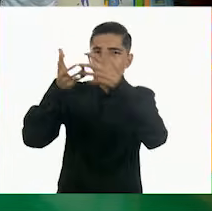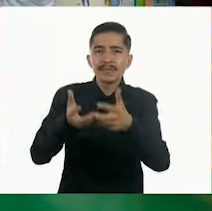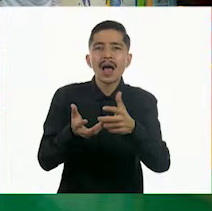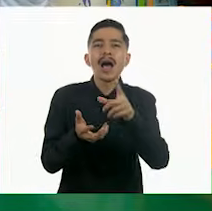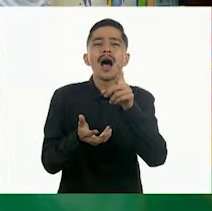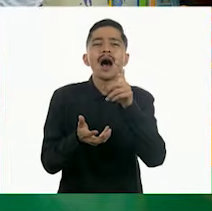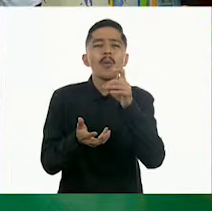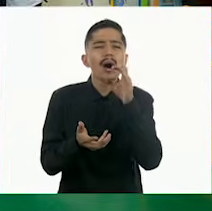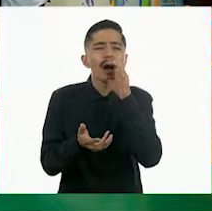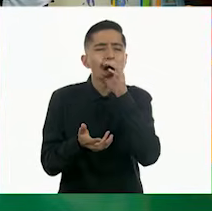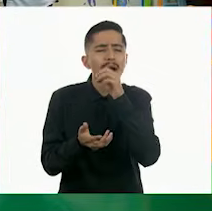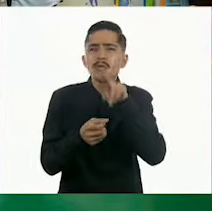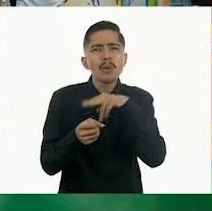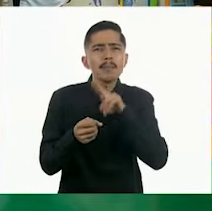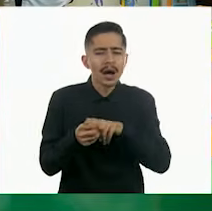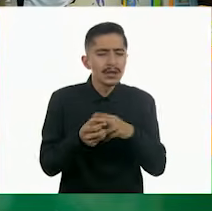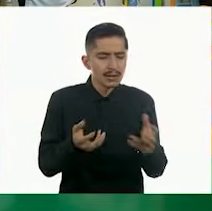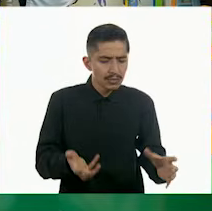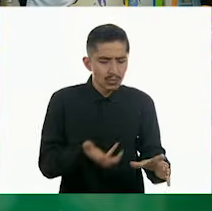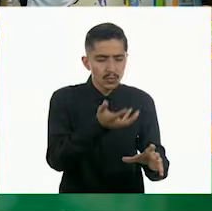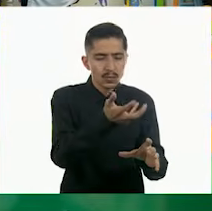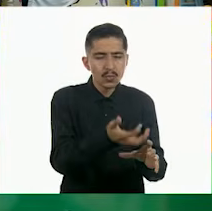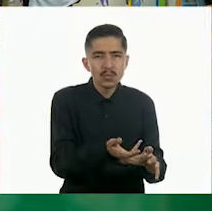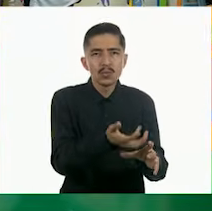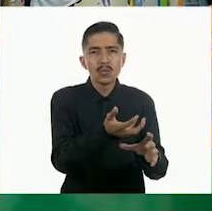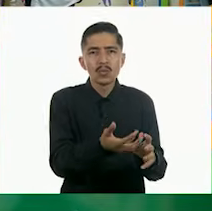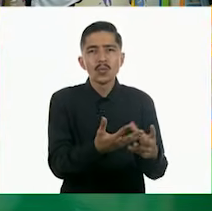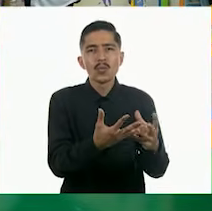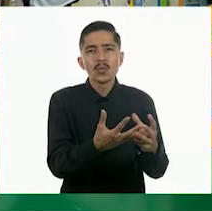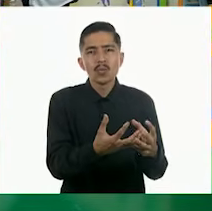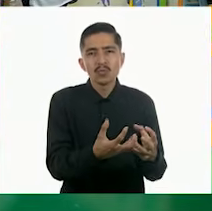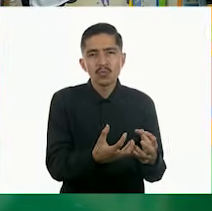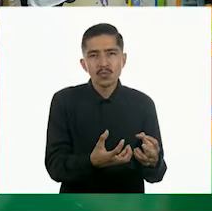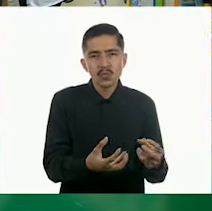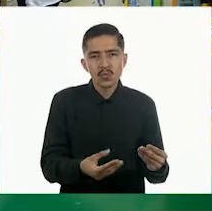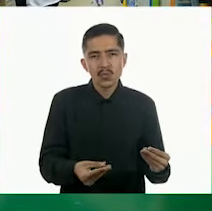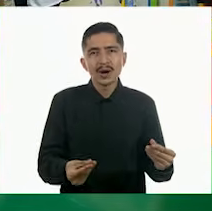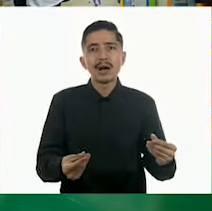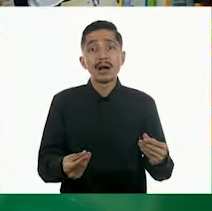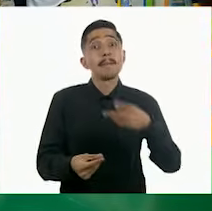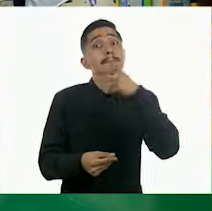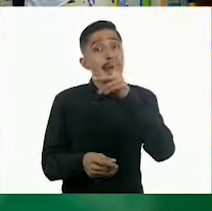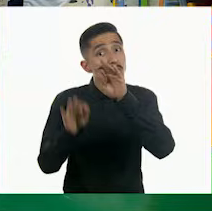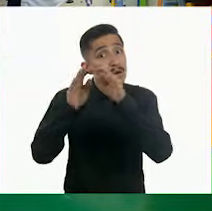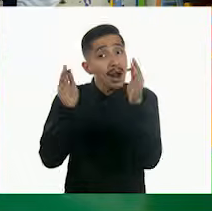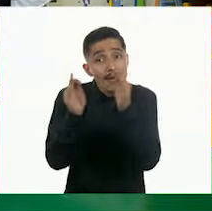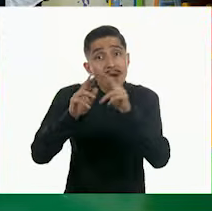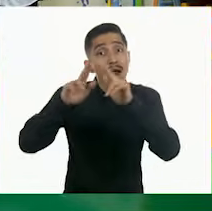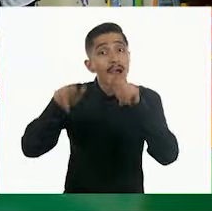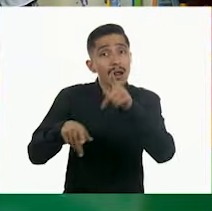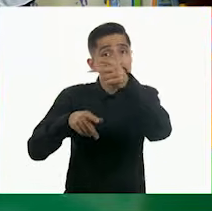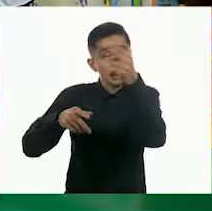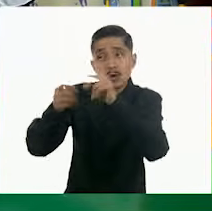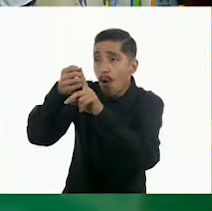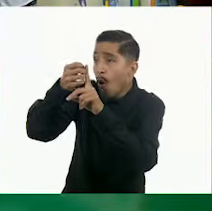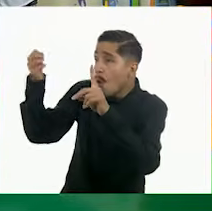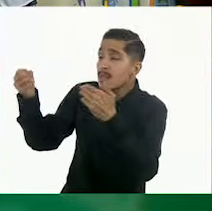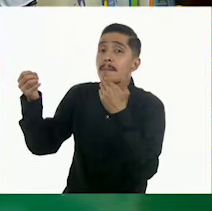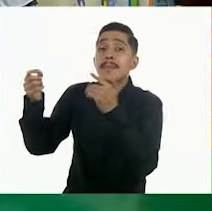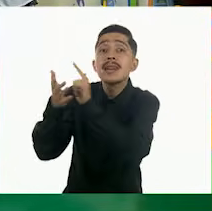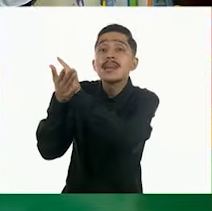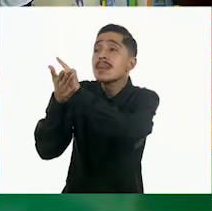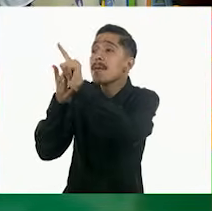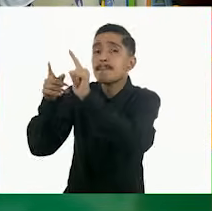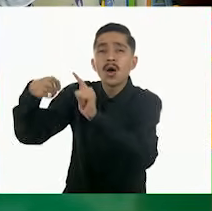siempre tu refrigerador mantenerlo en orden. Y limpio. Y limpio, sobre todo. Porque si no, si dejamos nuestra